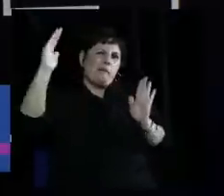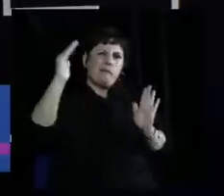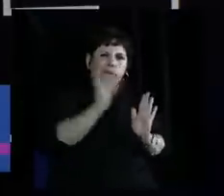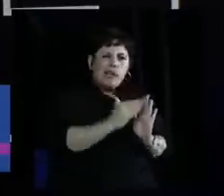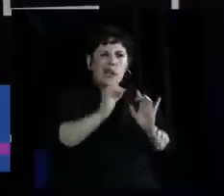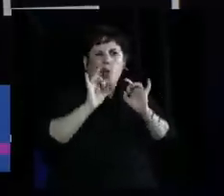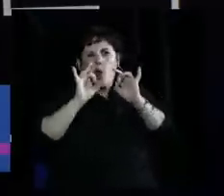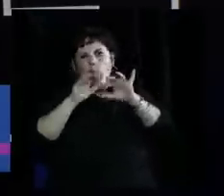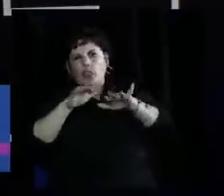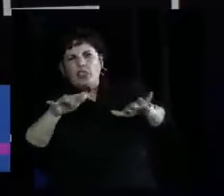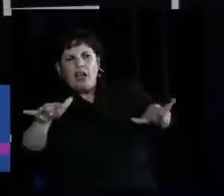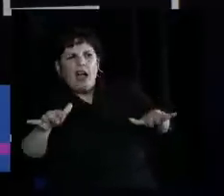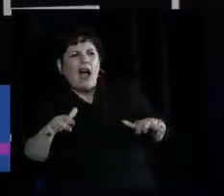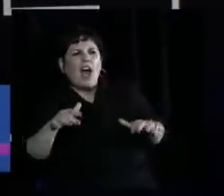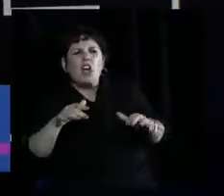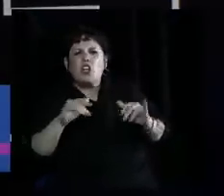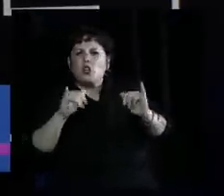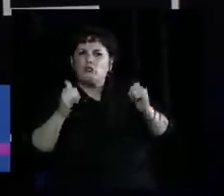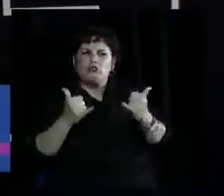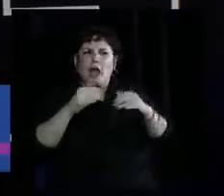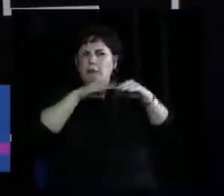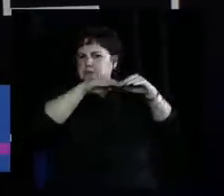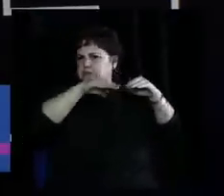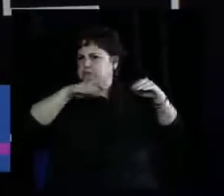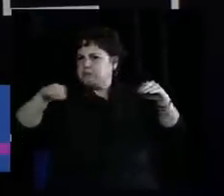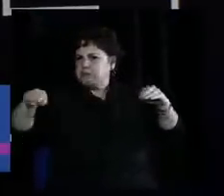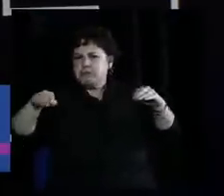contagios, ya esto estaba mesetado y en